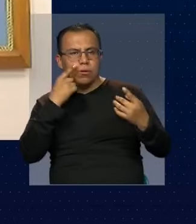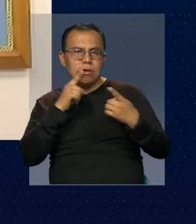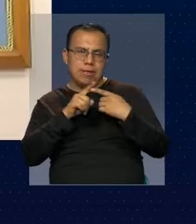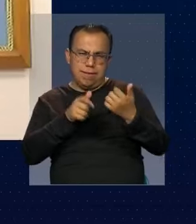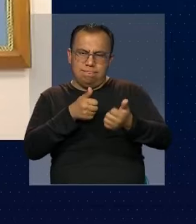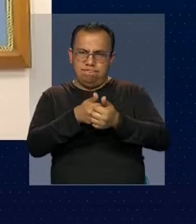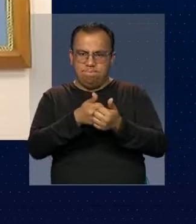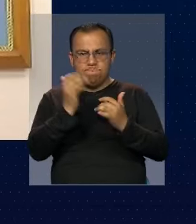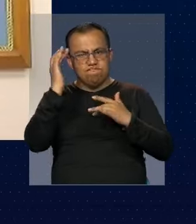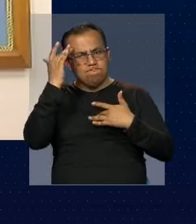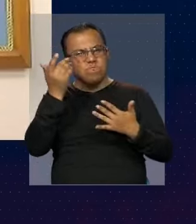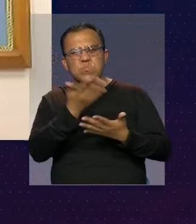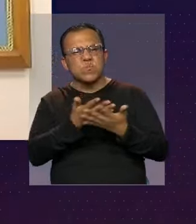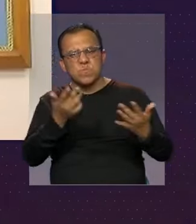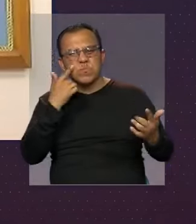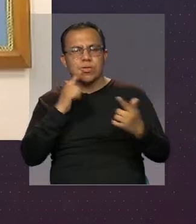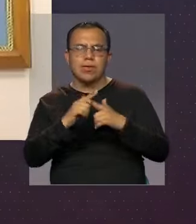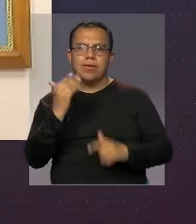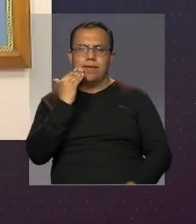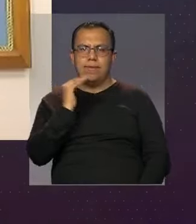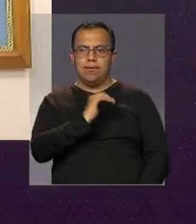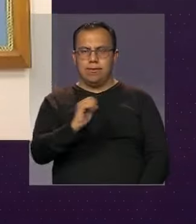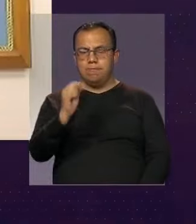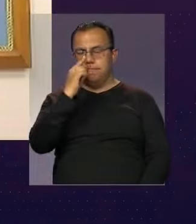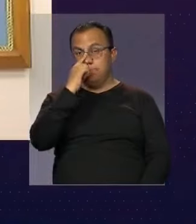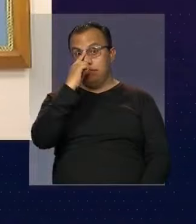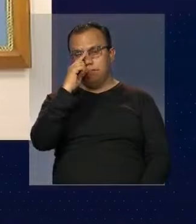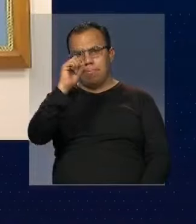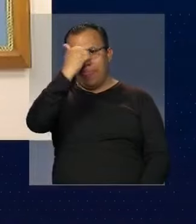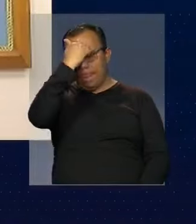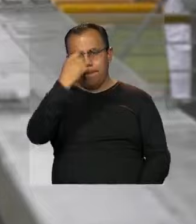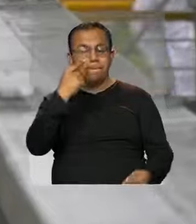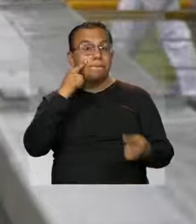acoso hacia las mujeres principalmente.